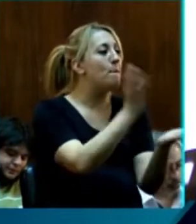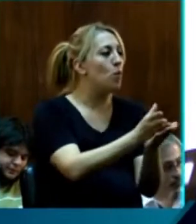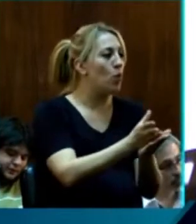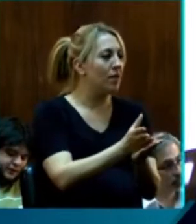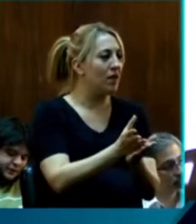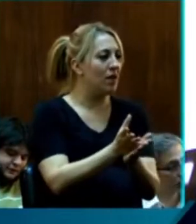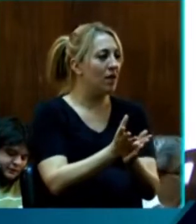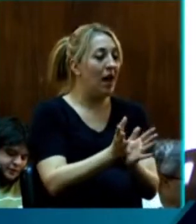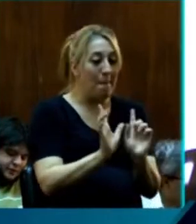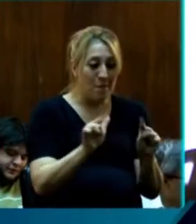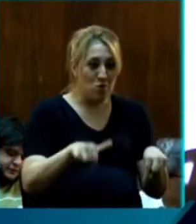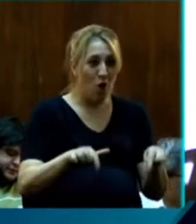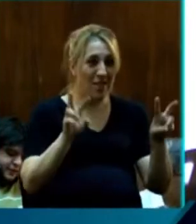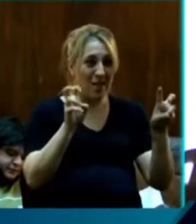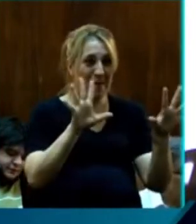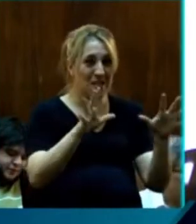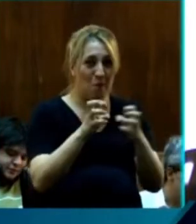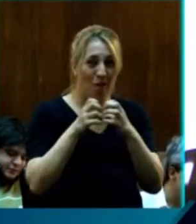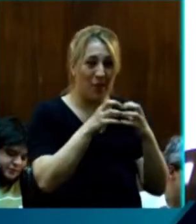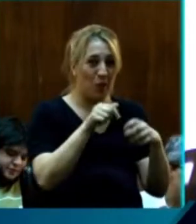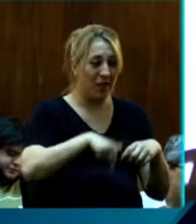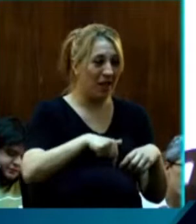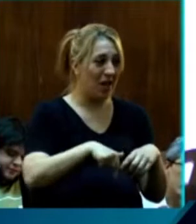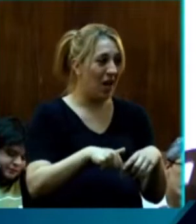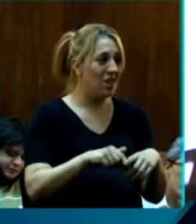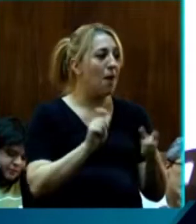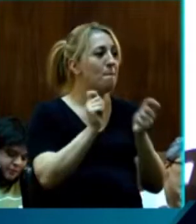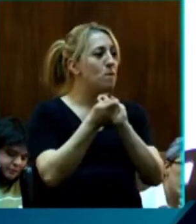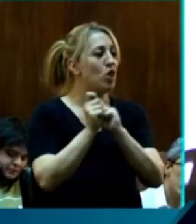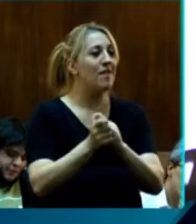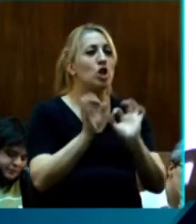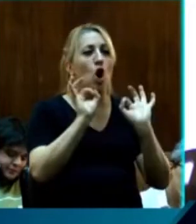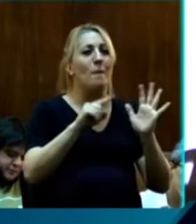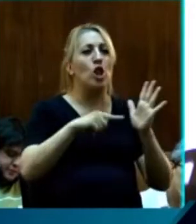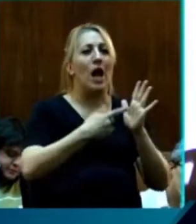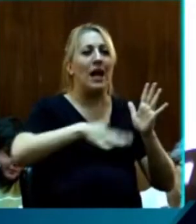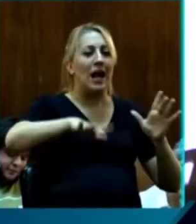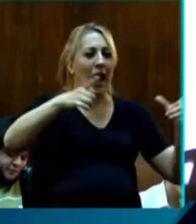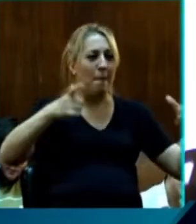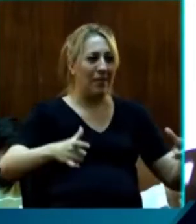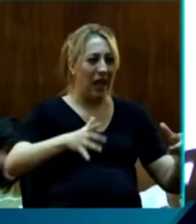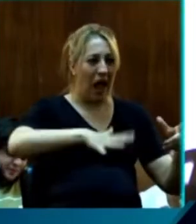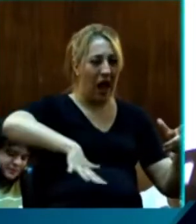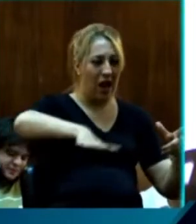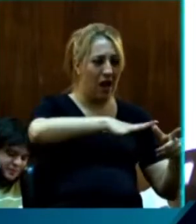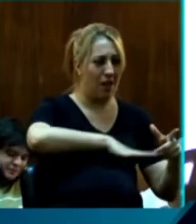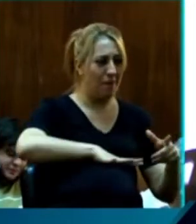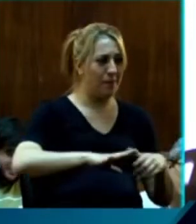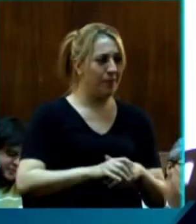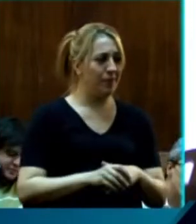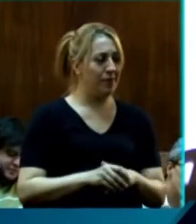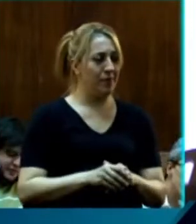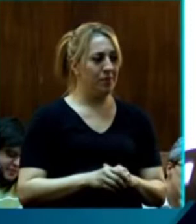Esto que estás discutiendo acá es una modificación represiva sobre toda la Ciudad de Buenos Aires. En el inicio